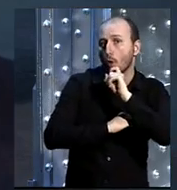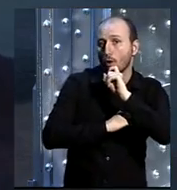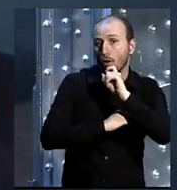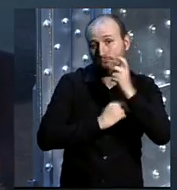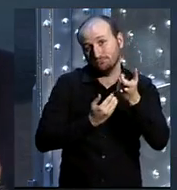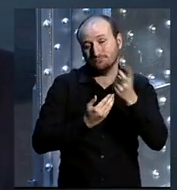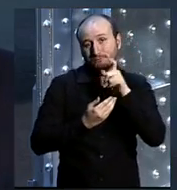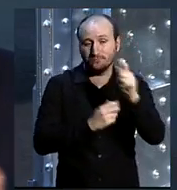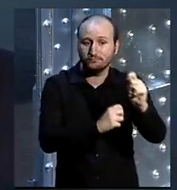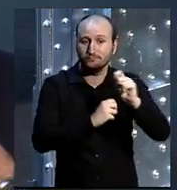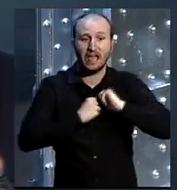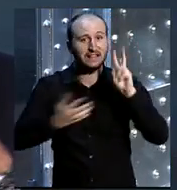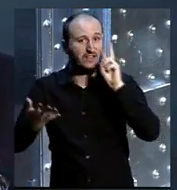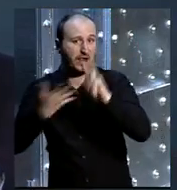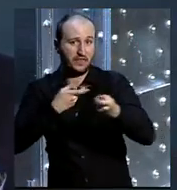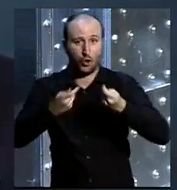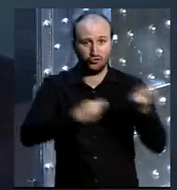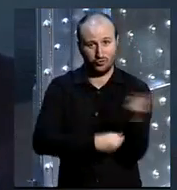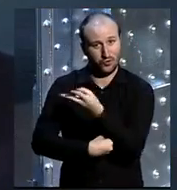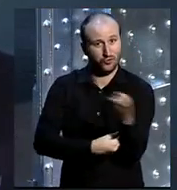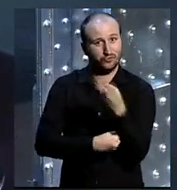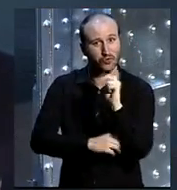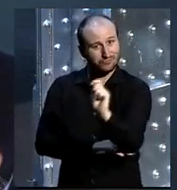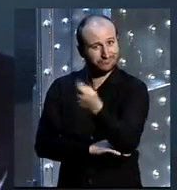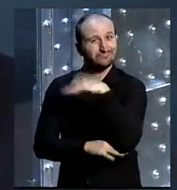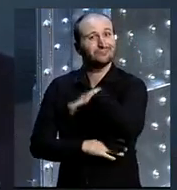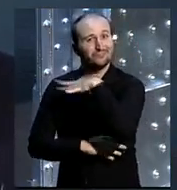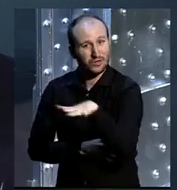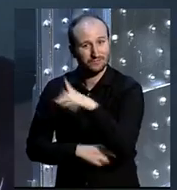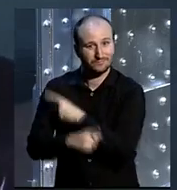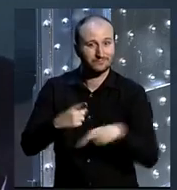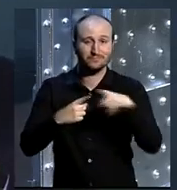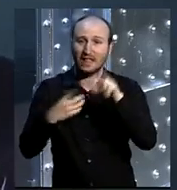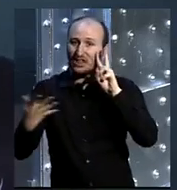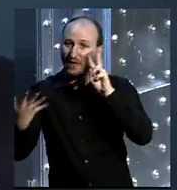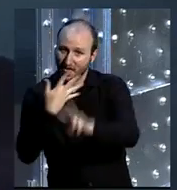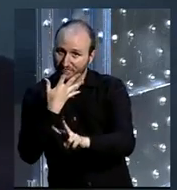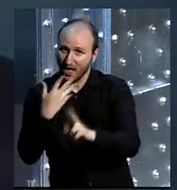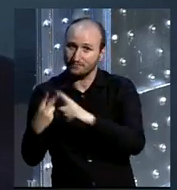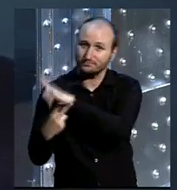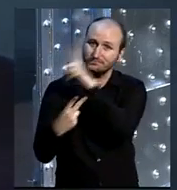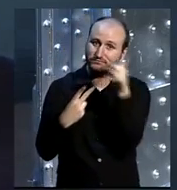con transparencia y con control. Y son los dos elementos. Primero, transparencia. Segundo, que